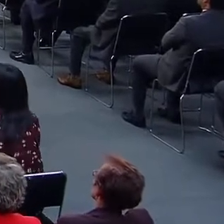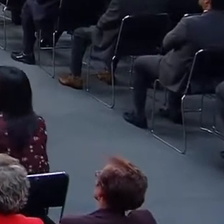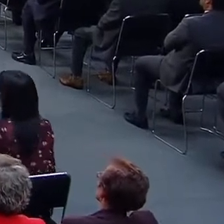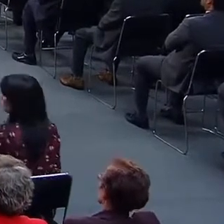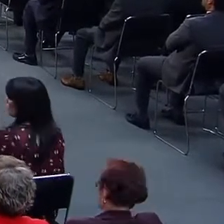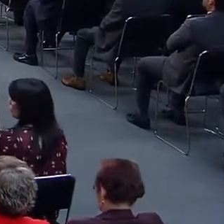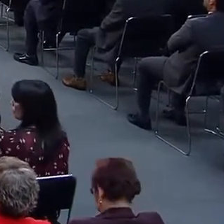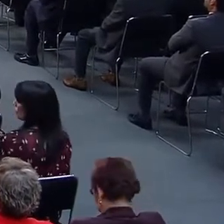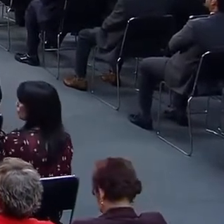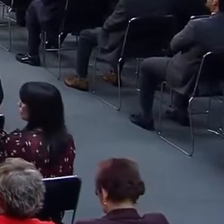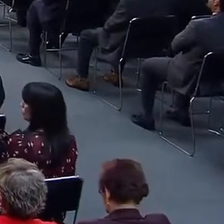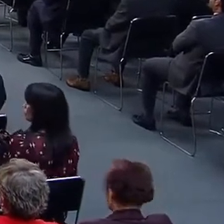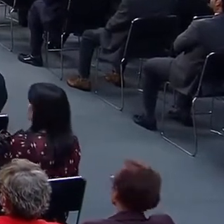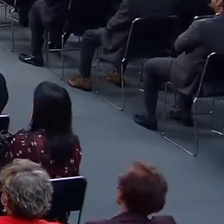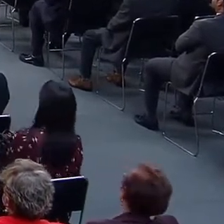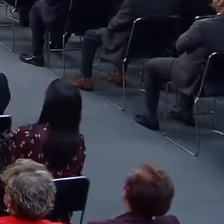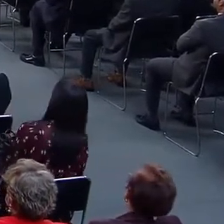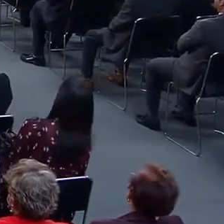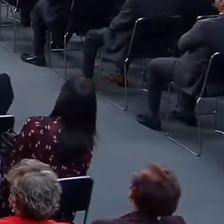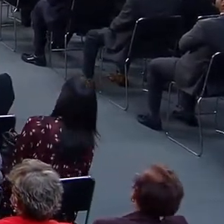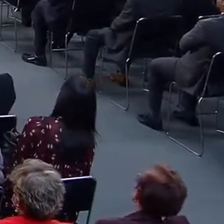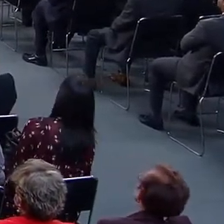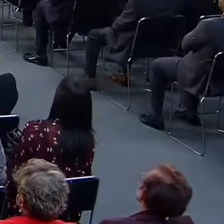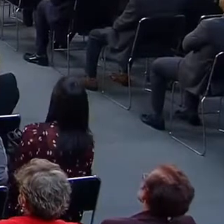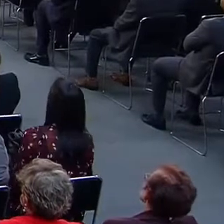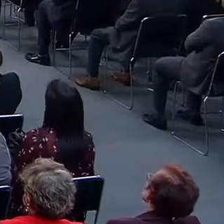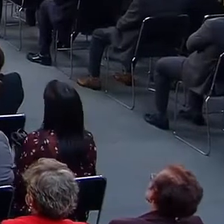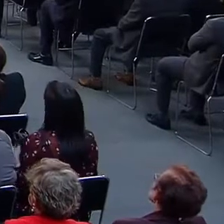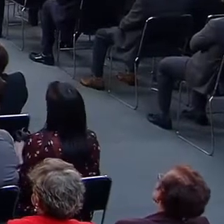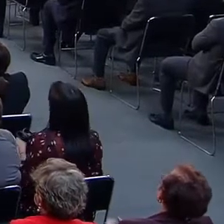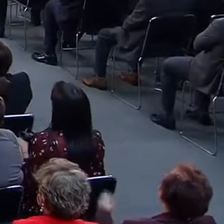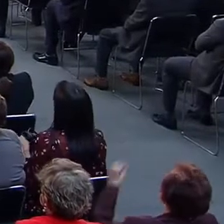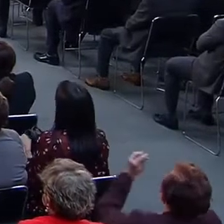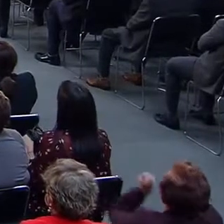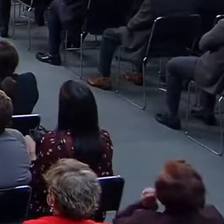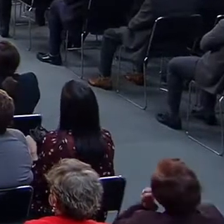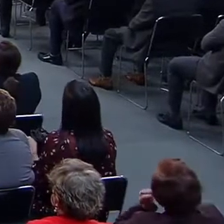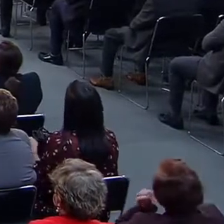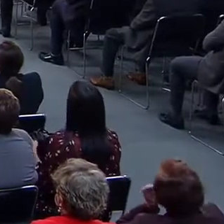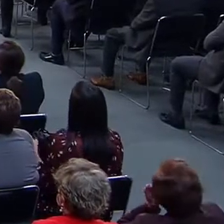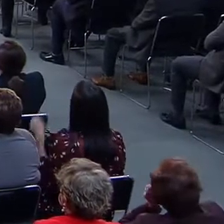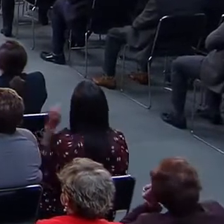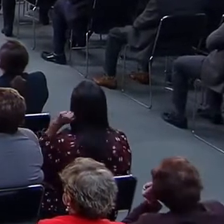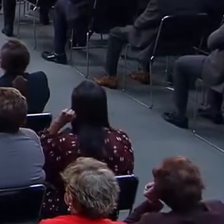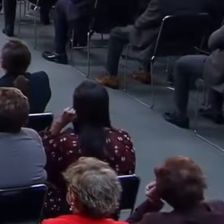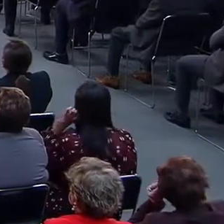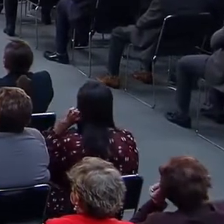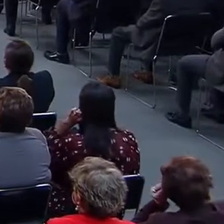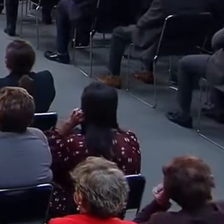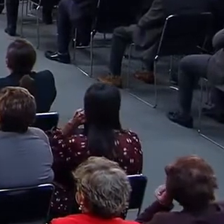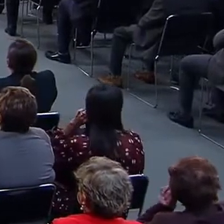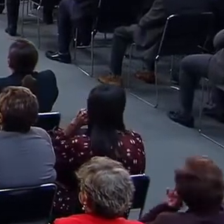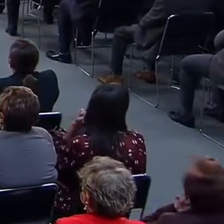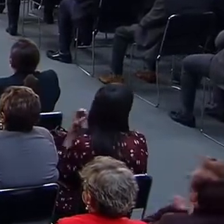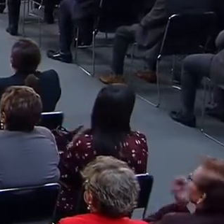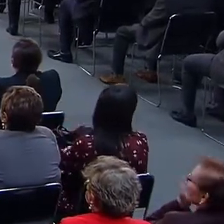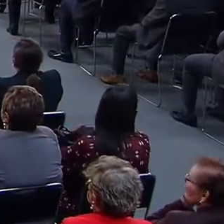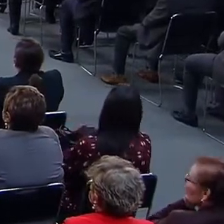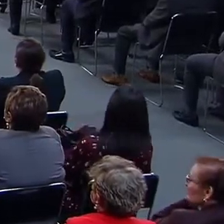presidente de la Cámara de Diputados, diputado Sergio, con cariño. La